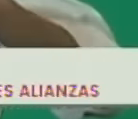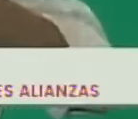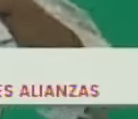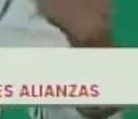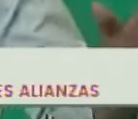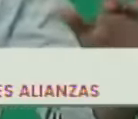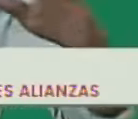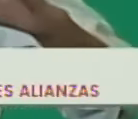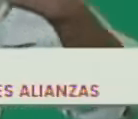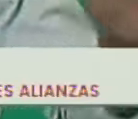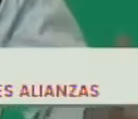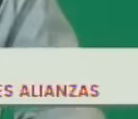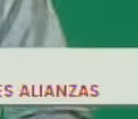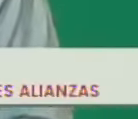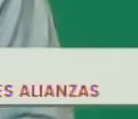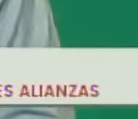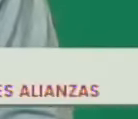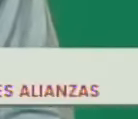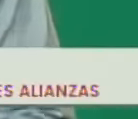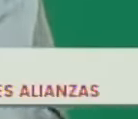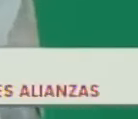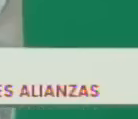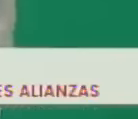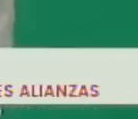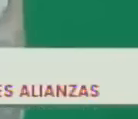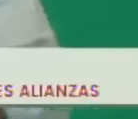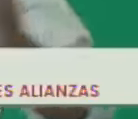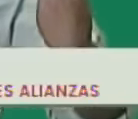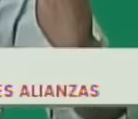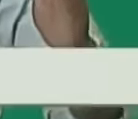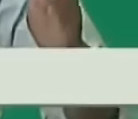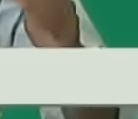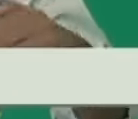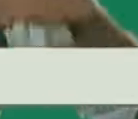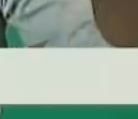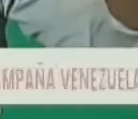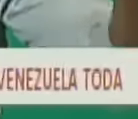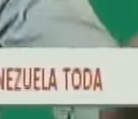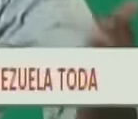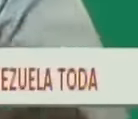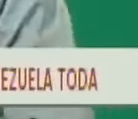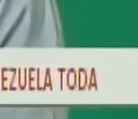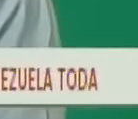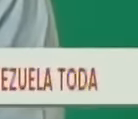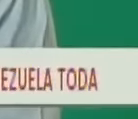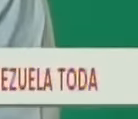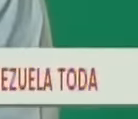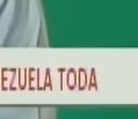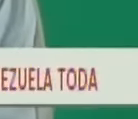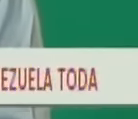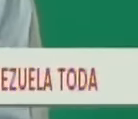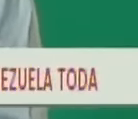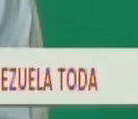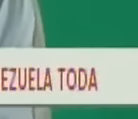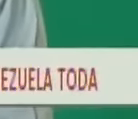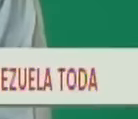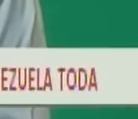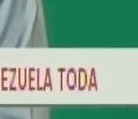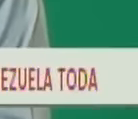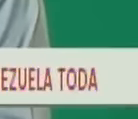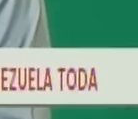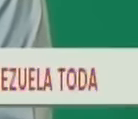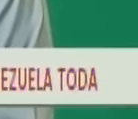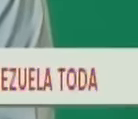trampas en los documentos, en los maps. Venezuela ha tenido una posición histórica de desconocimiento de ese laudo por